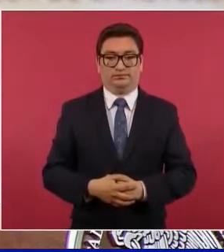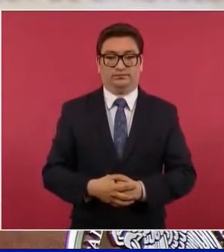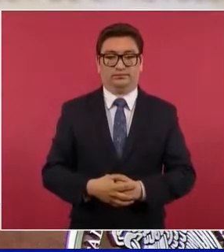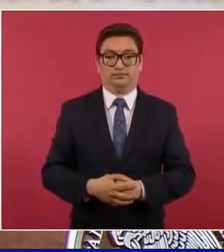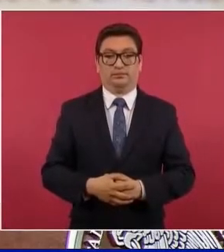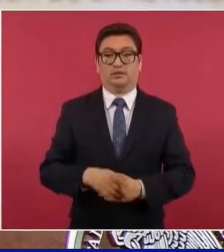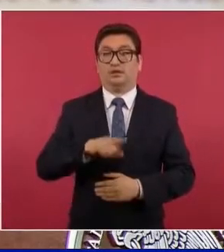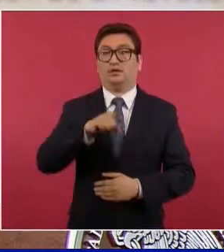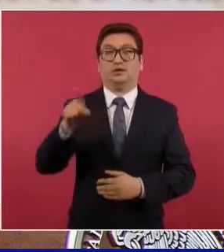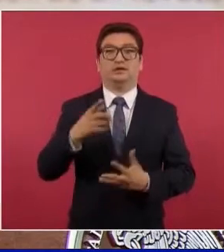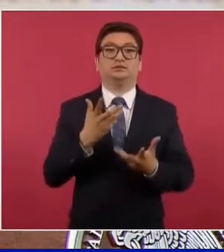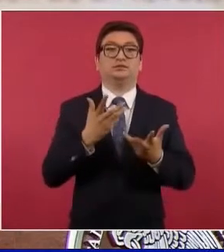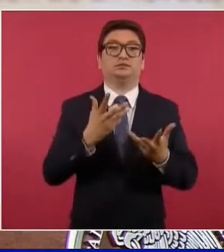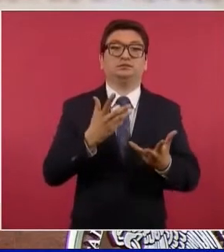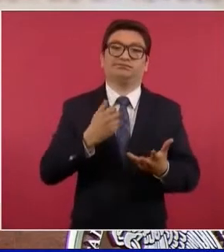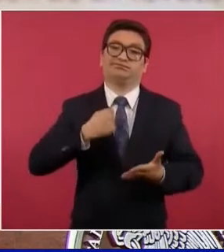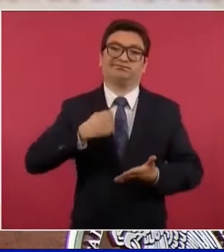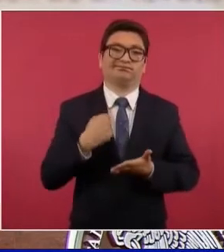Se quedaron con las ganas,